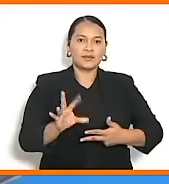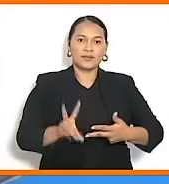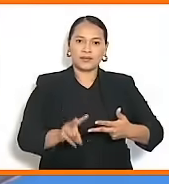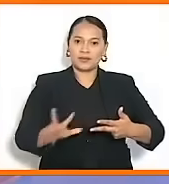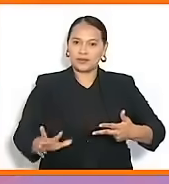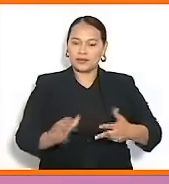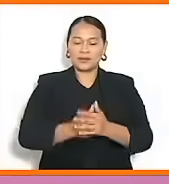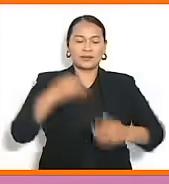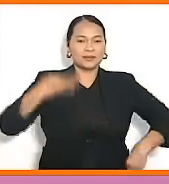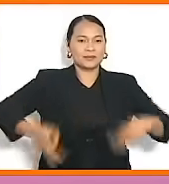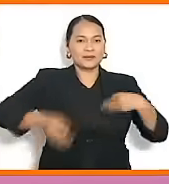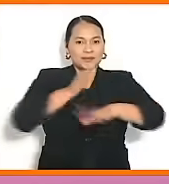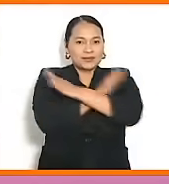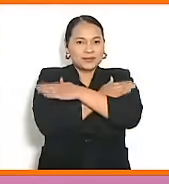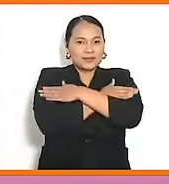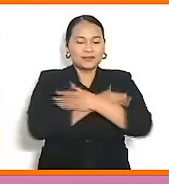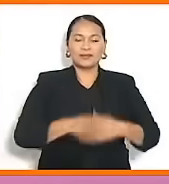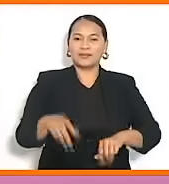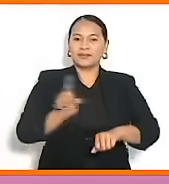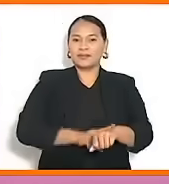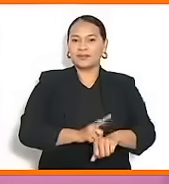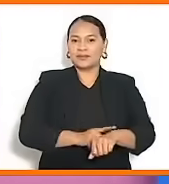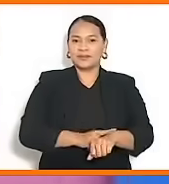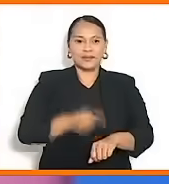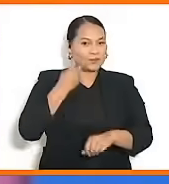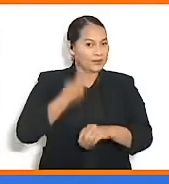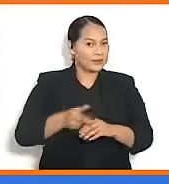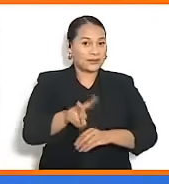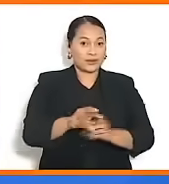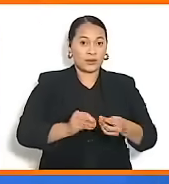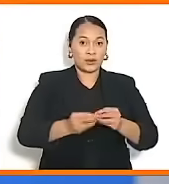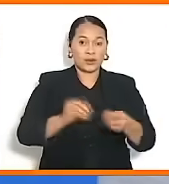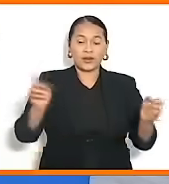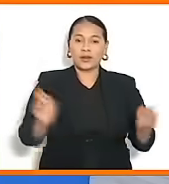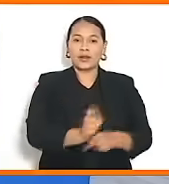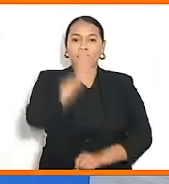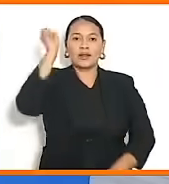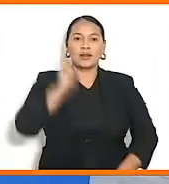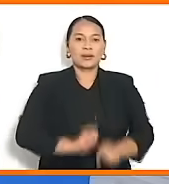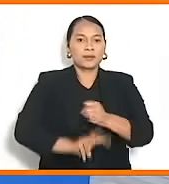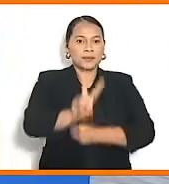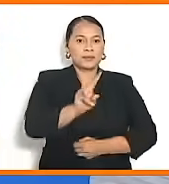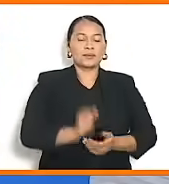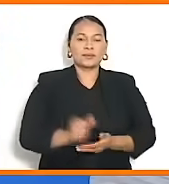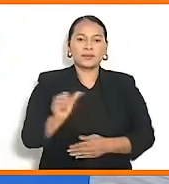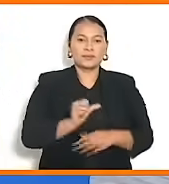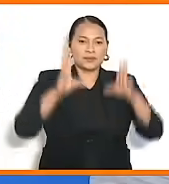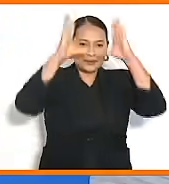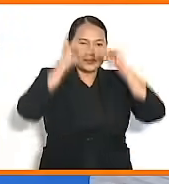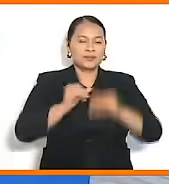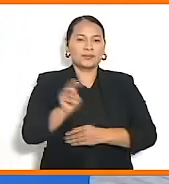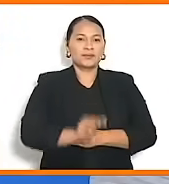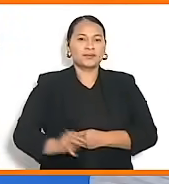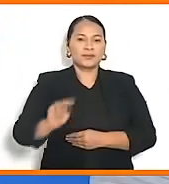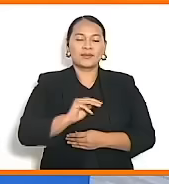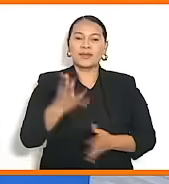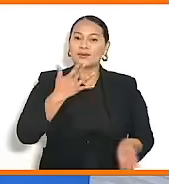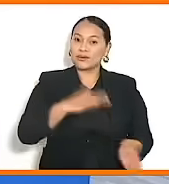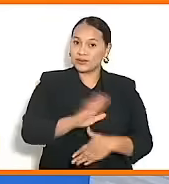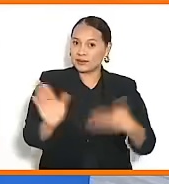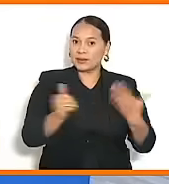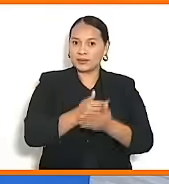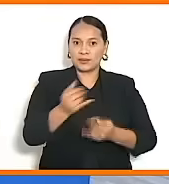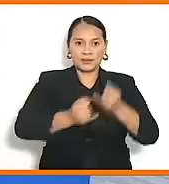73. ¡Felicidades! Es momento de conocer esas dos catrachadas seleccionadas para premiados en esta noche de miércoles. Suerte, querido jugador,